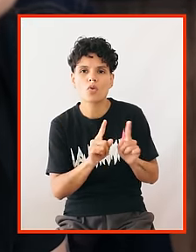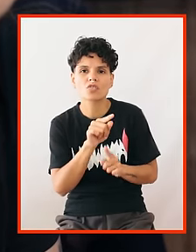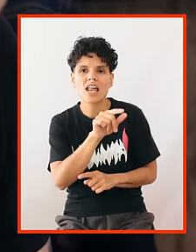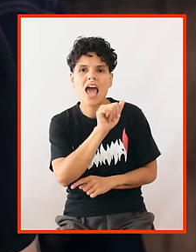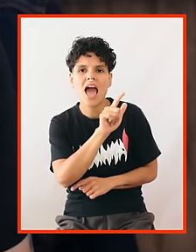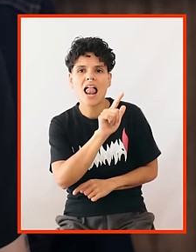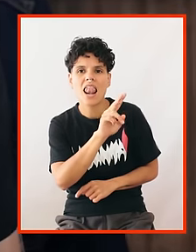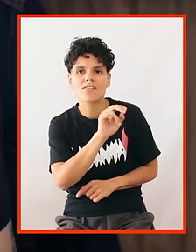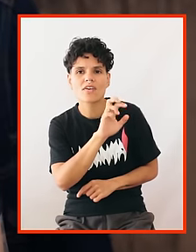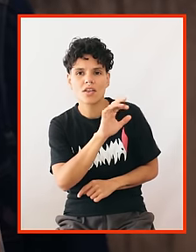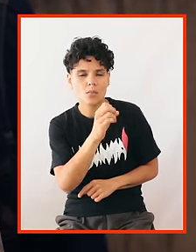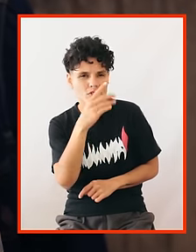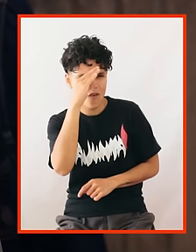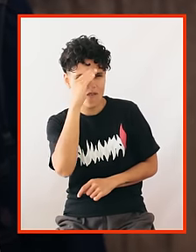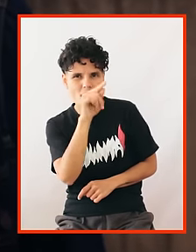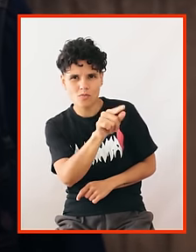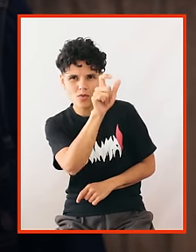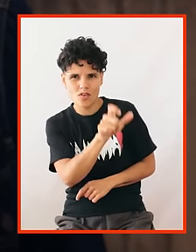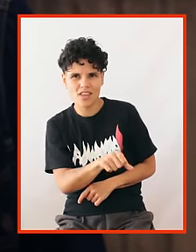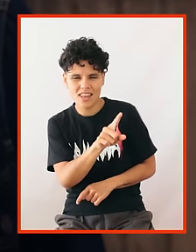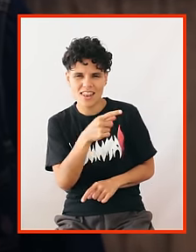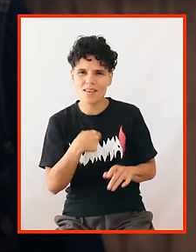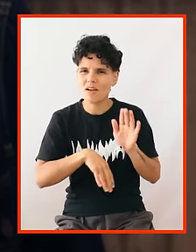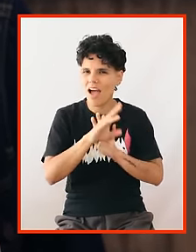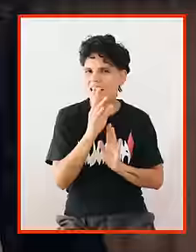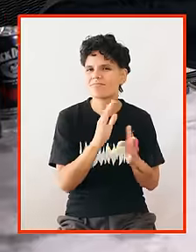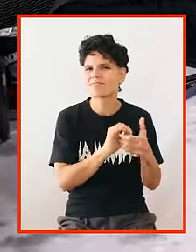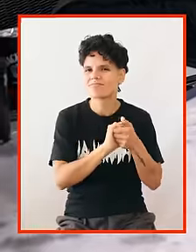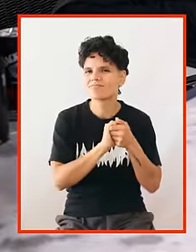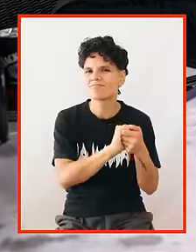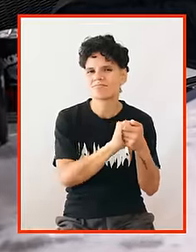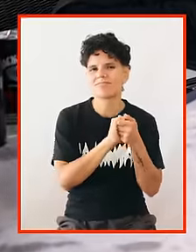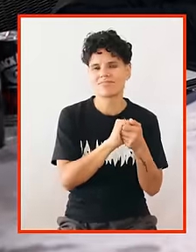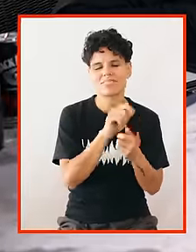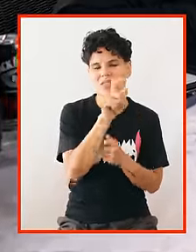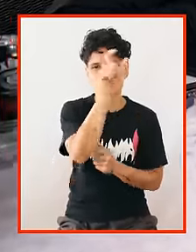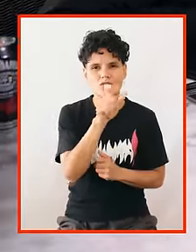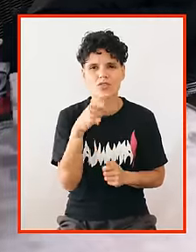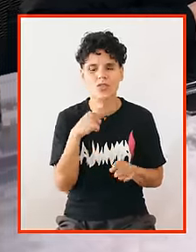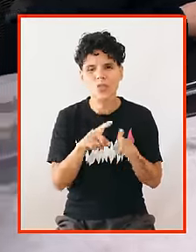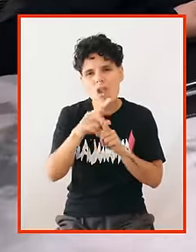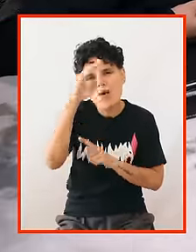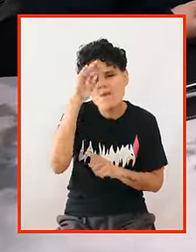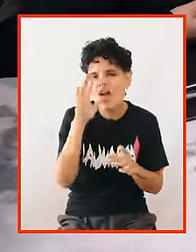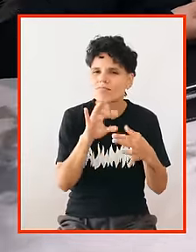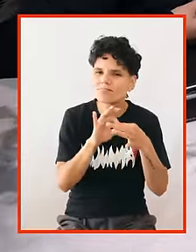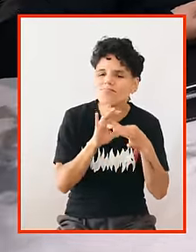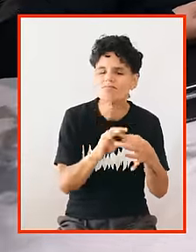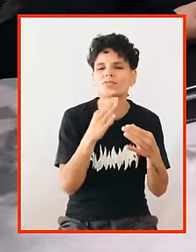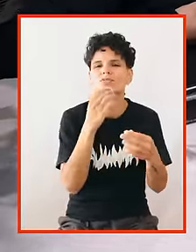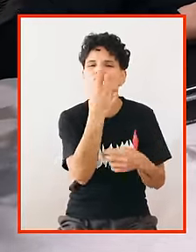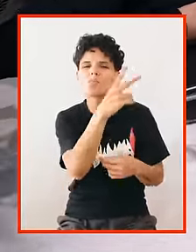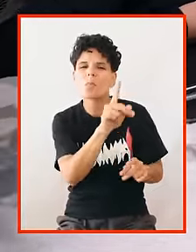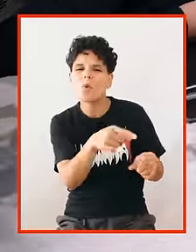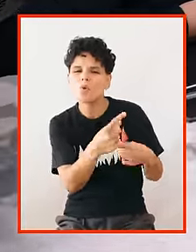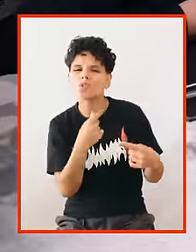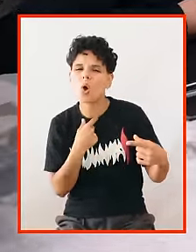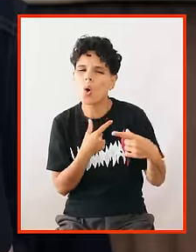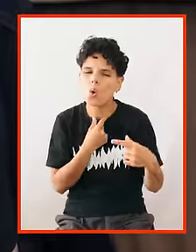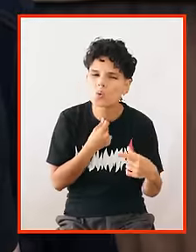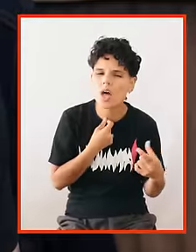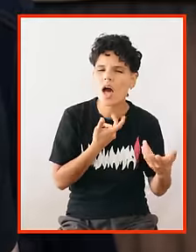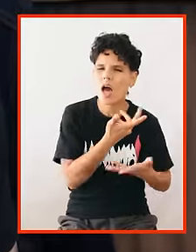era la persona en que más confiábamos en ese momento y con la que más teníamos también como... Afinidad estética, obviamente